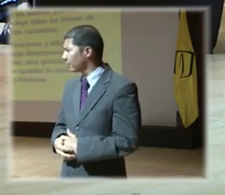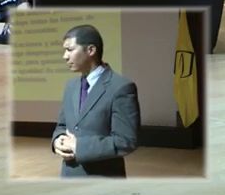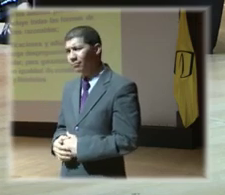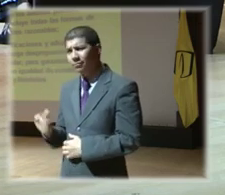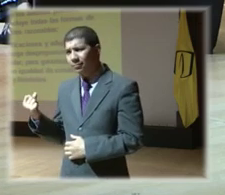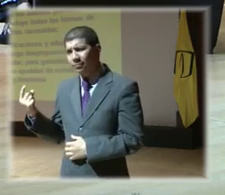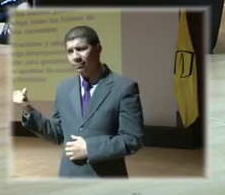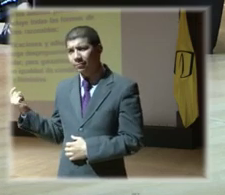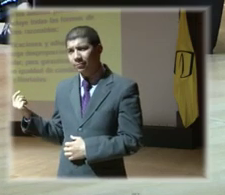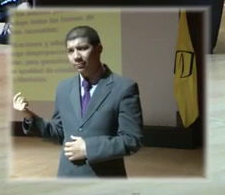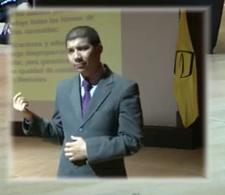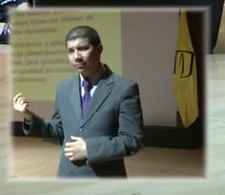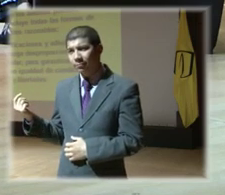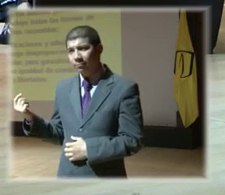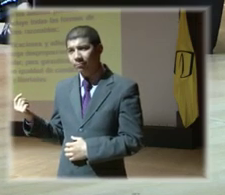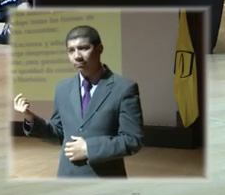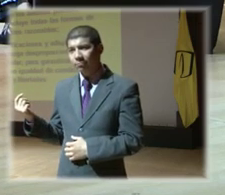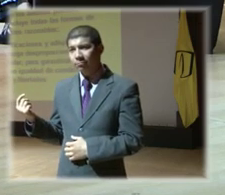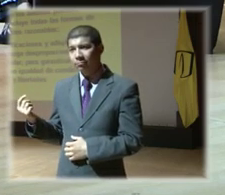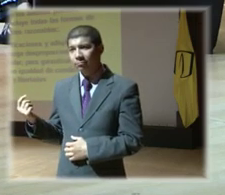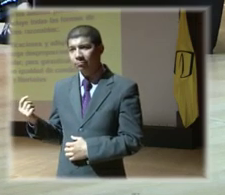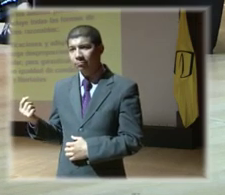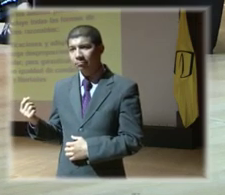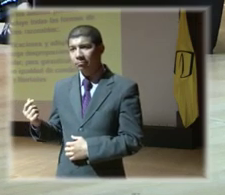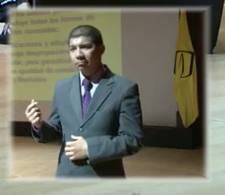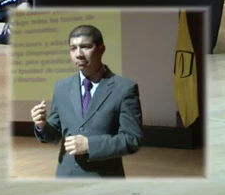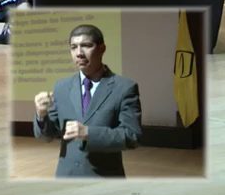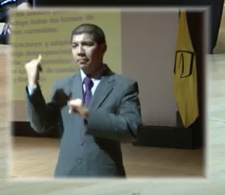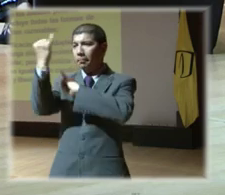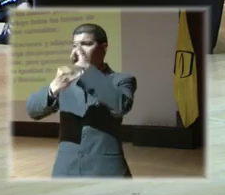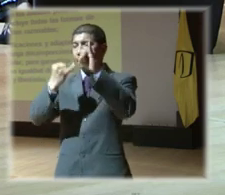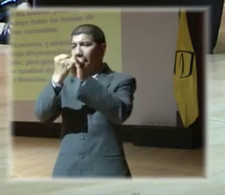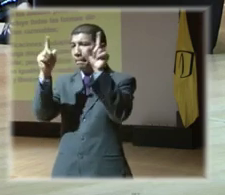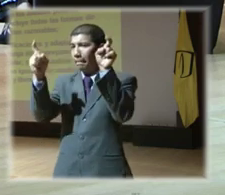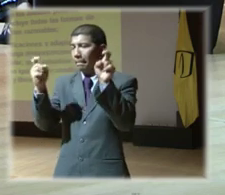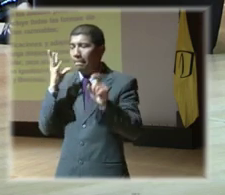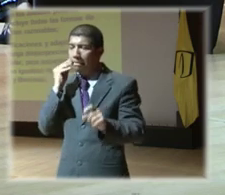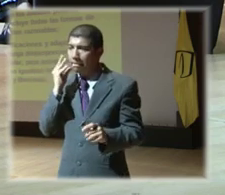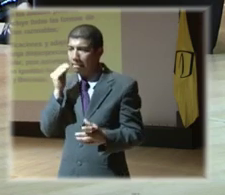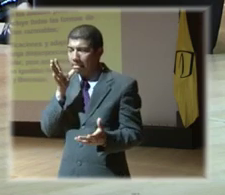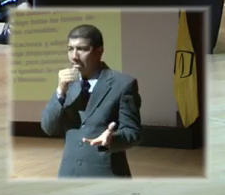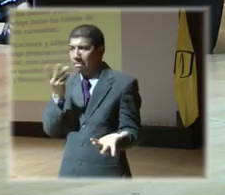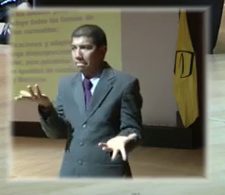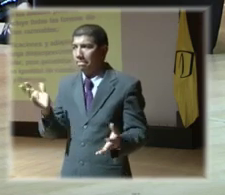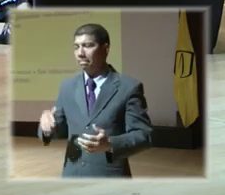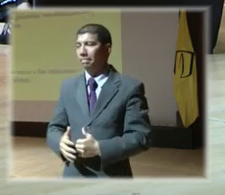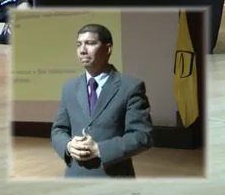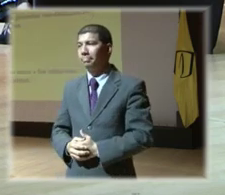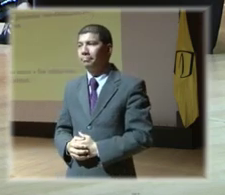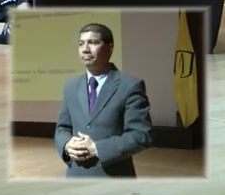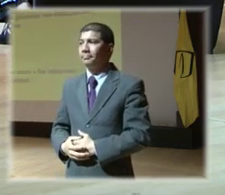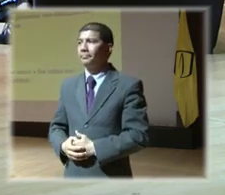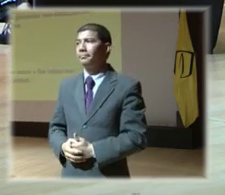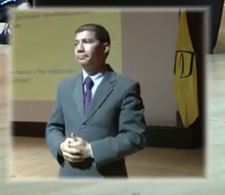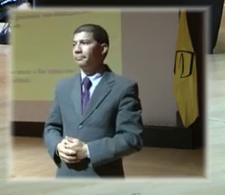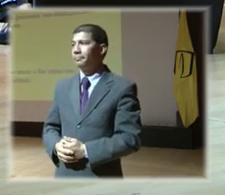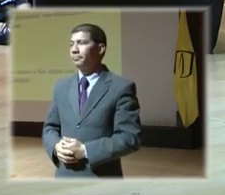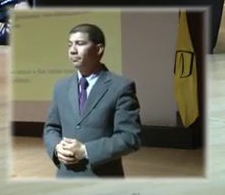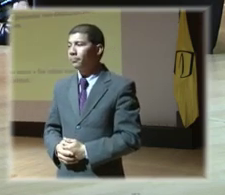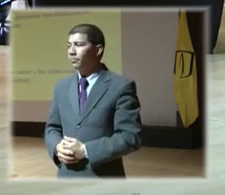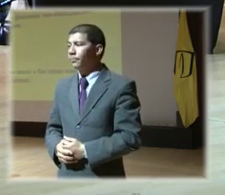verdad es que hay muy pocos casos a nivel internacional sobre diversidad sexual en general, y mucho menos diversidad sexual y